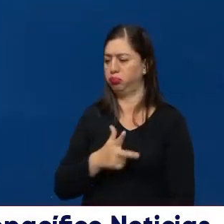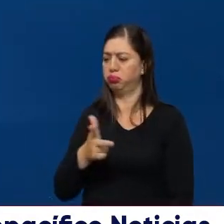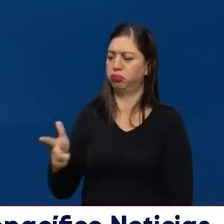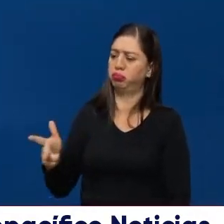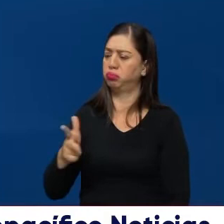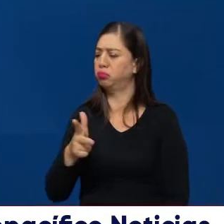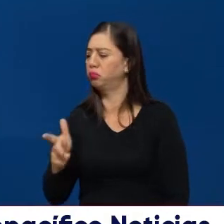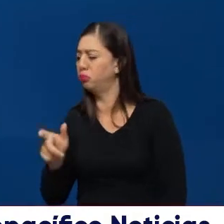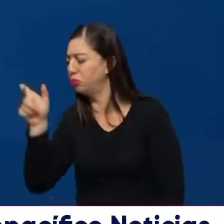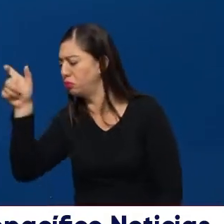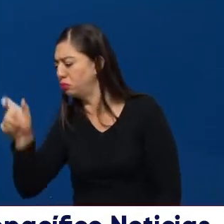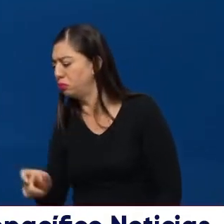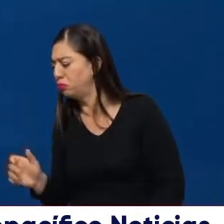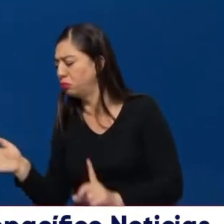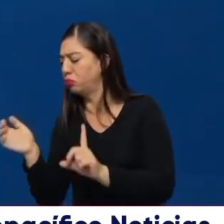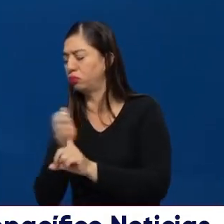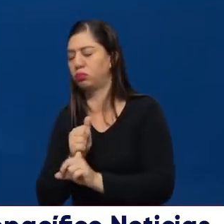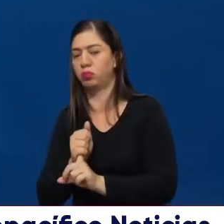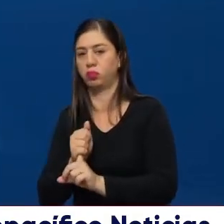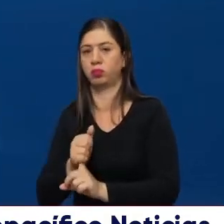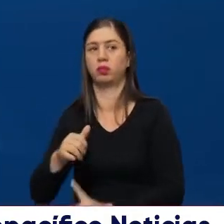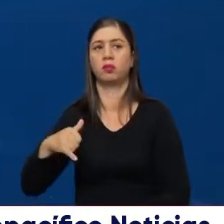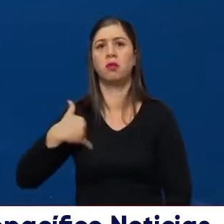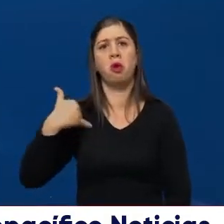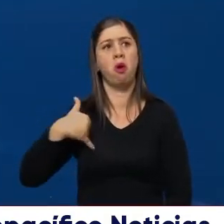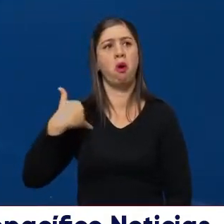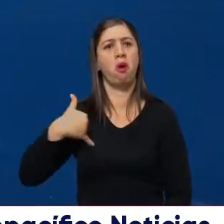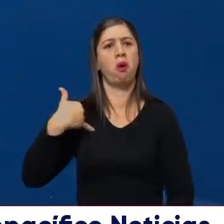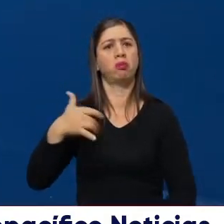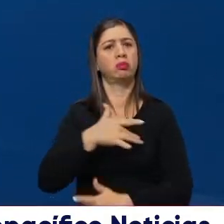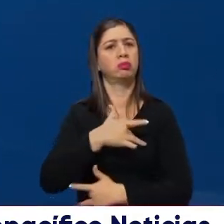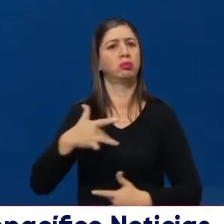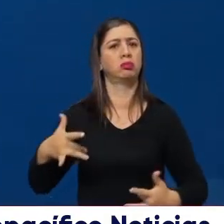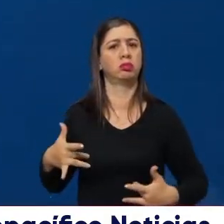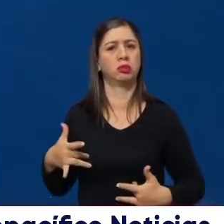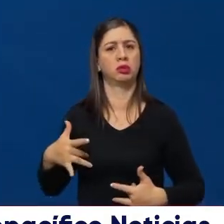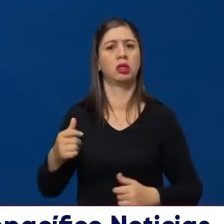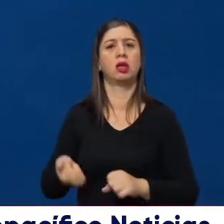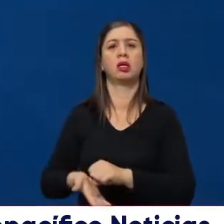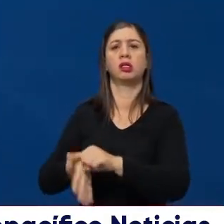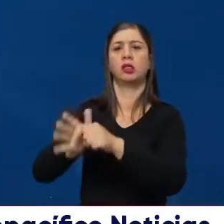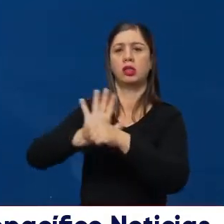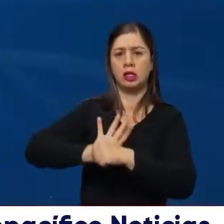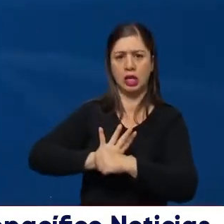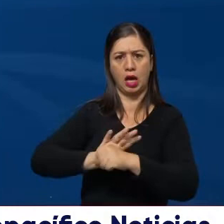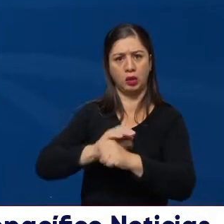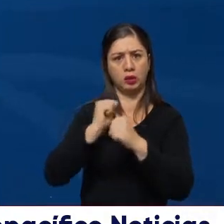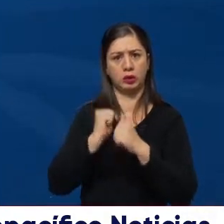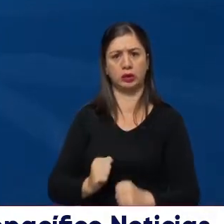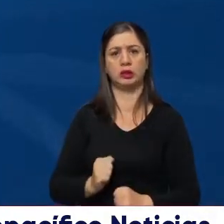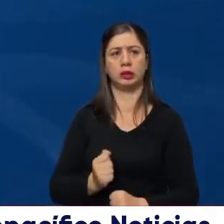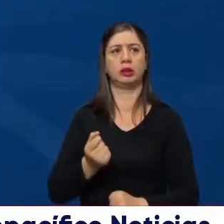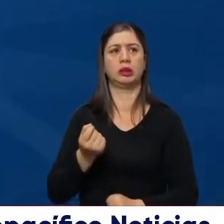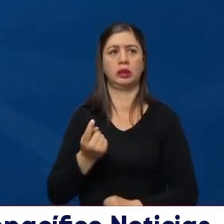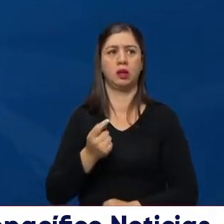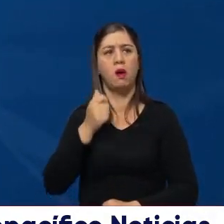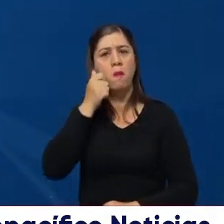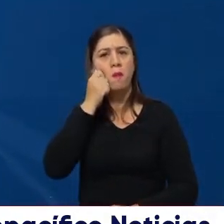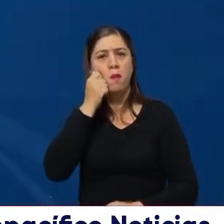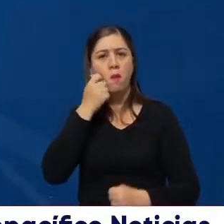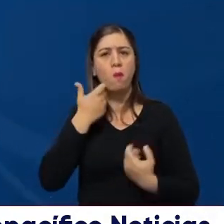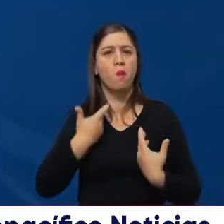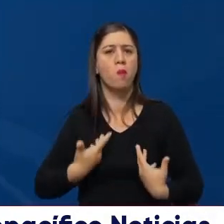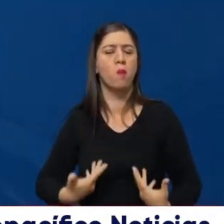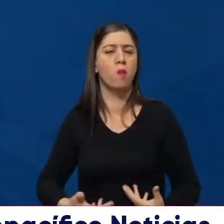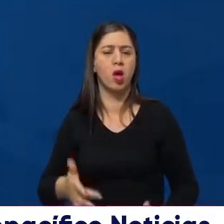busca del paciente y encontraron a una joven sana que había padecido COVID-19 severo, ocasionándole lesiones cutáneas que